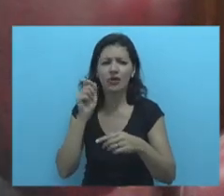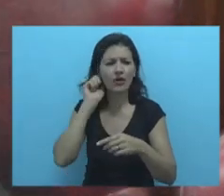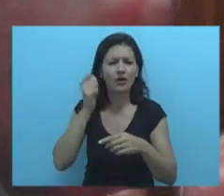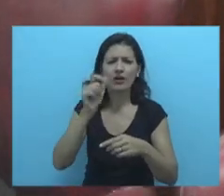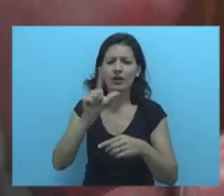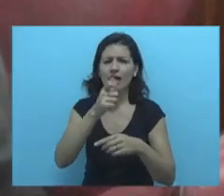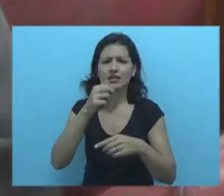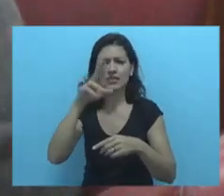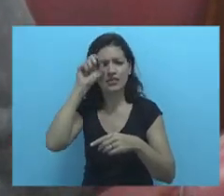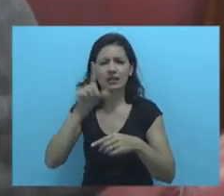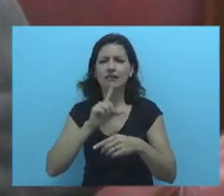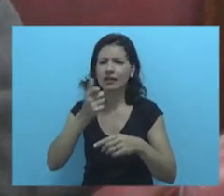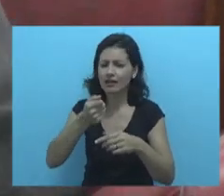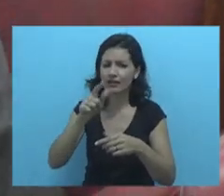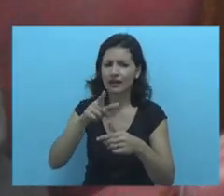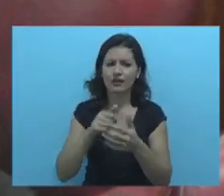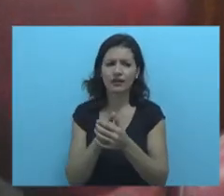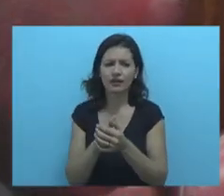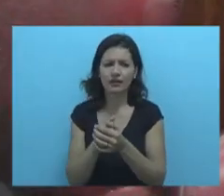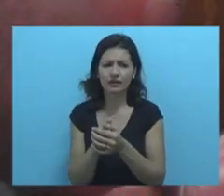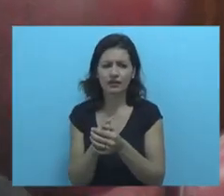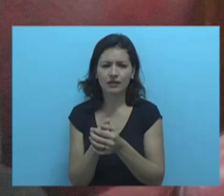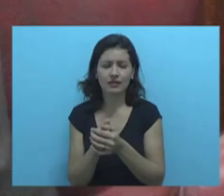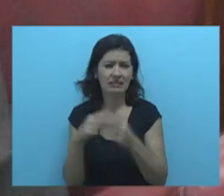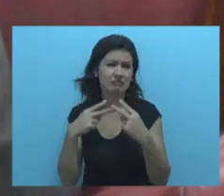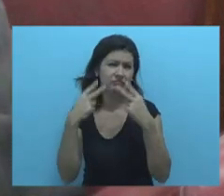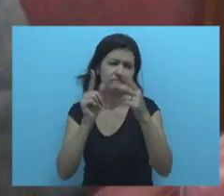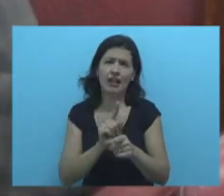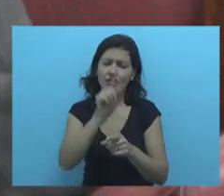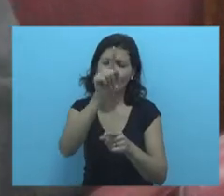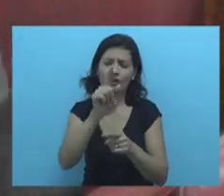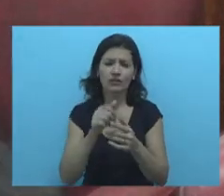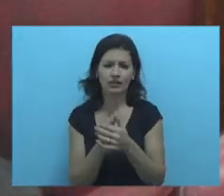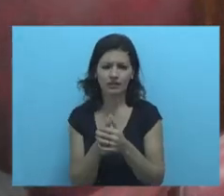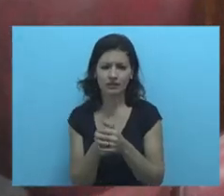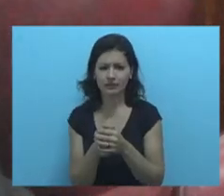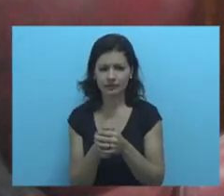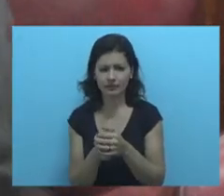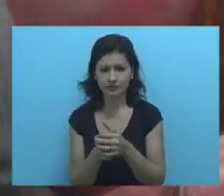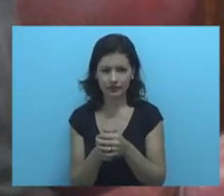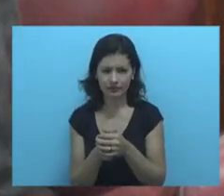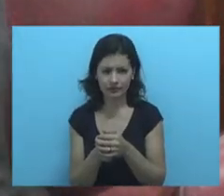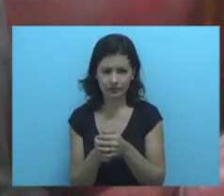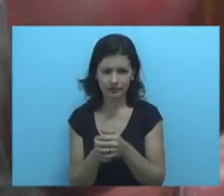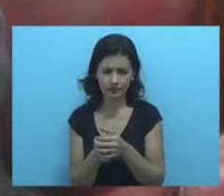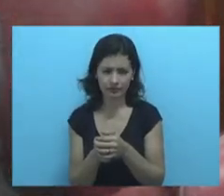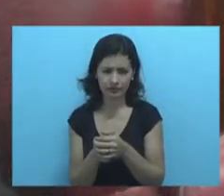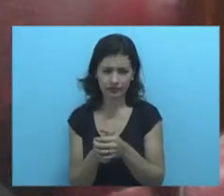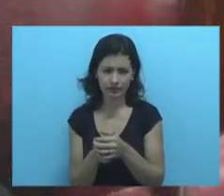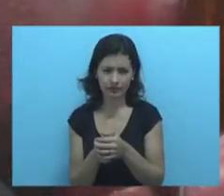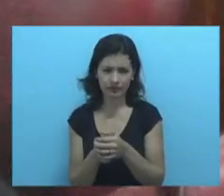auto, ocupando cargos públicos, ¿no? Porque por ahí salía en el auto y en el medio de la ruta lo veías cambiar la goma.